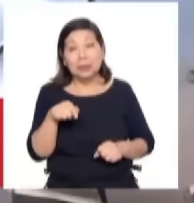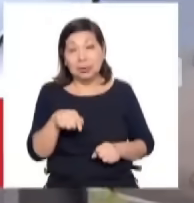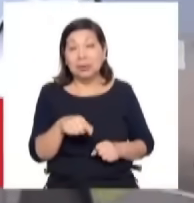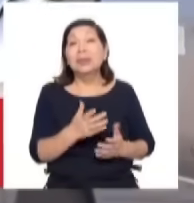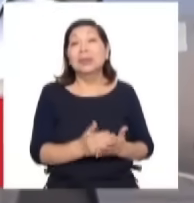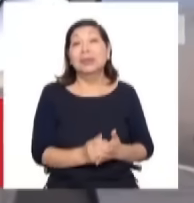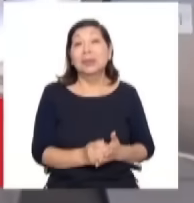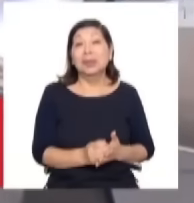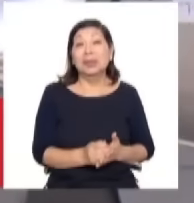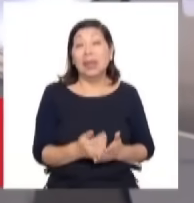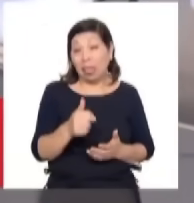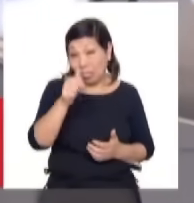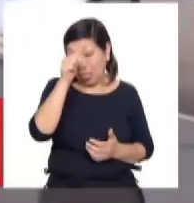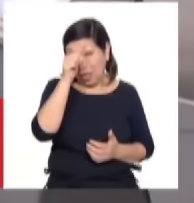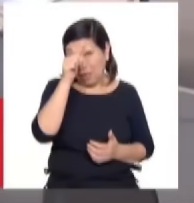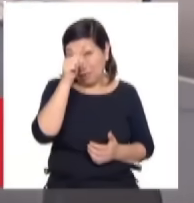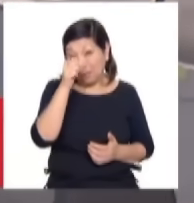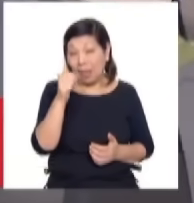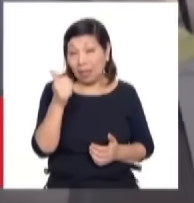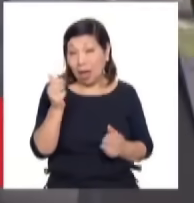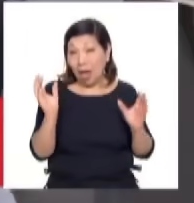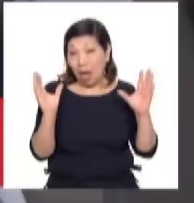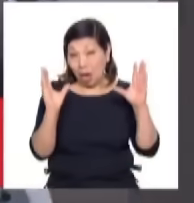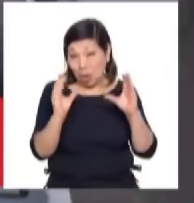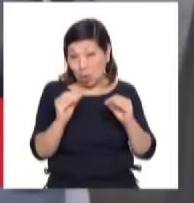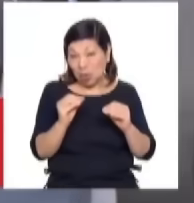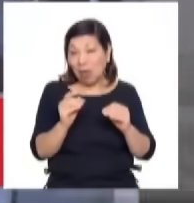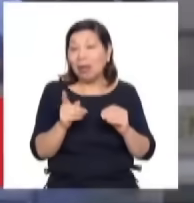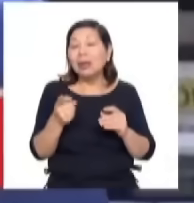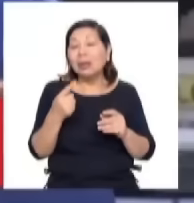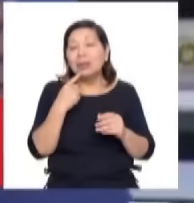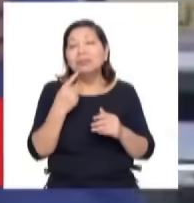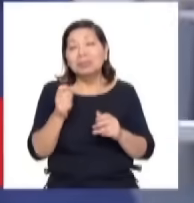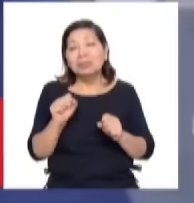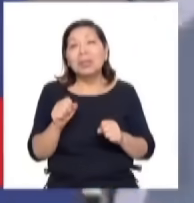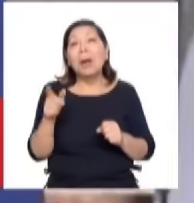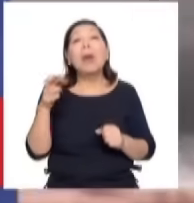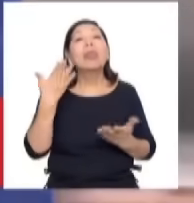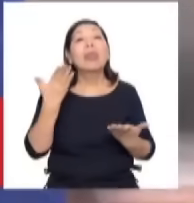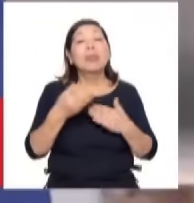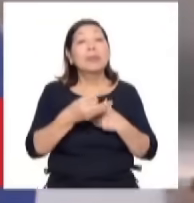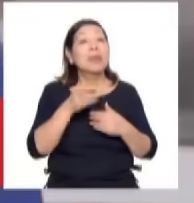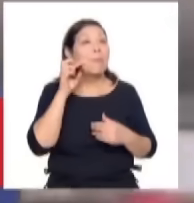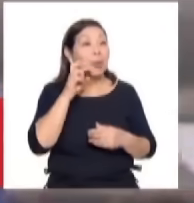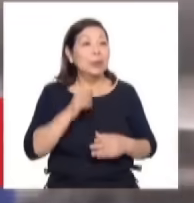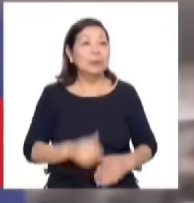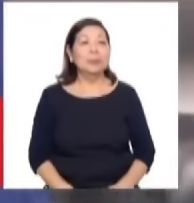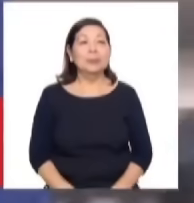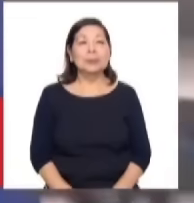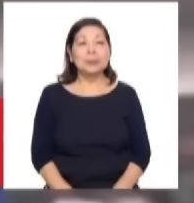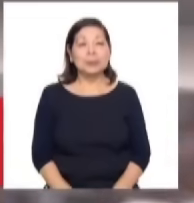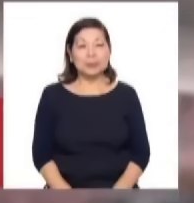domingo 28 Castillo, de enero, pasadas las 10 de la noche en Puno. Mascarilla, está esposado y está siendo...